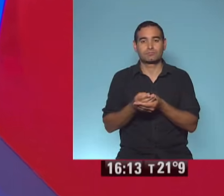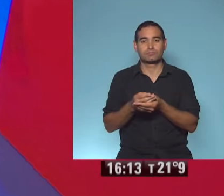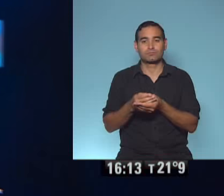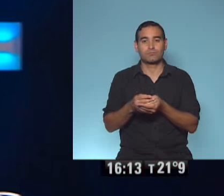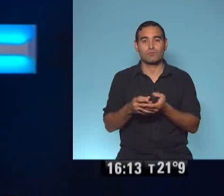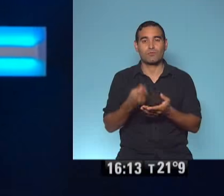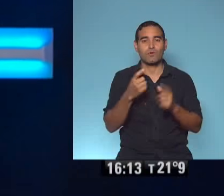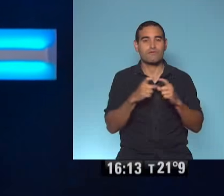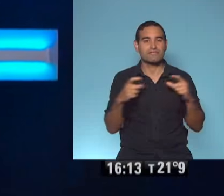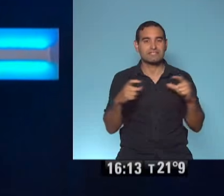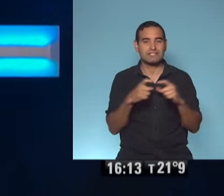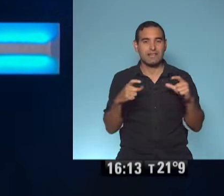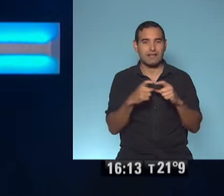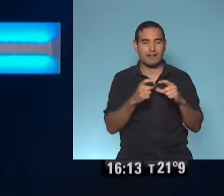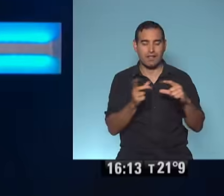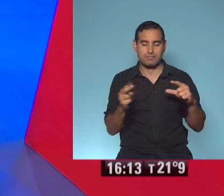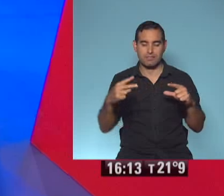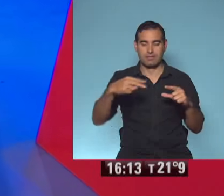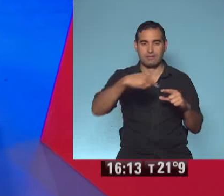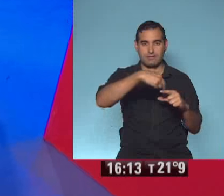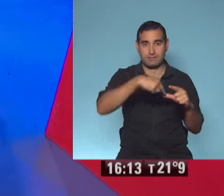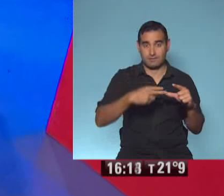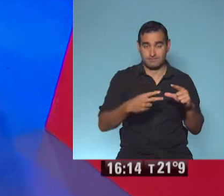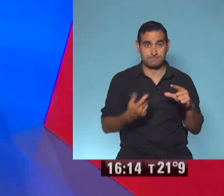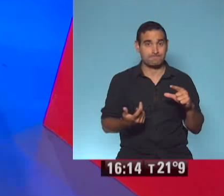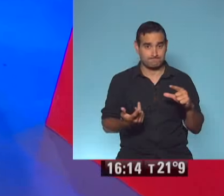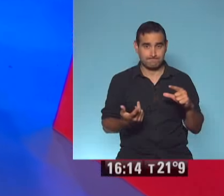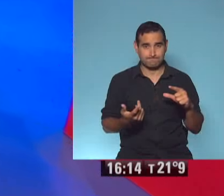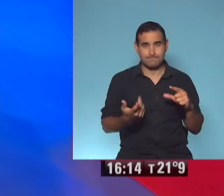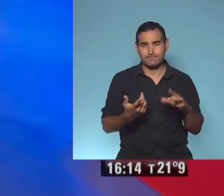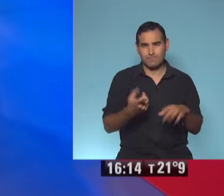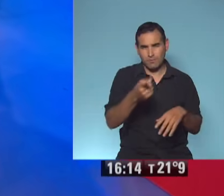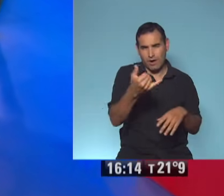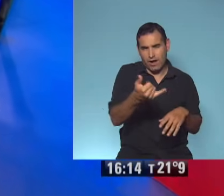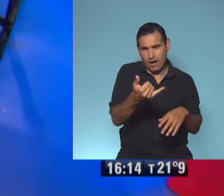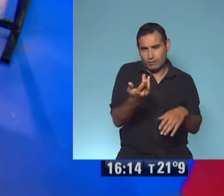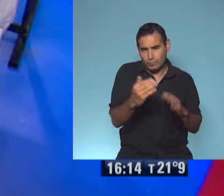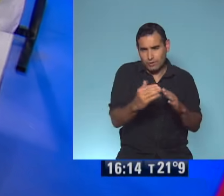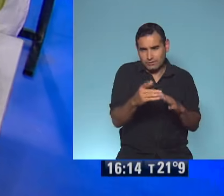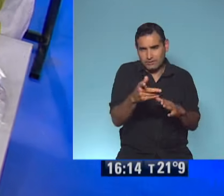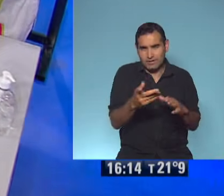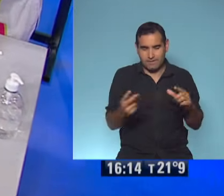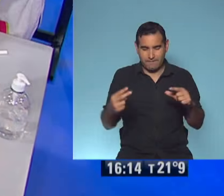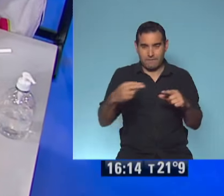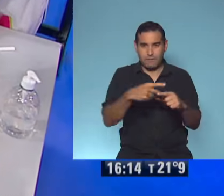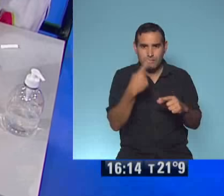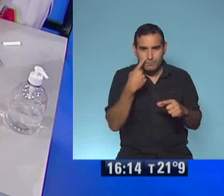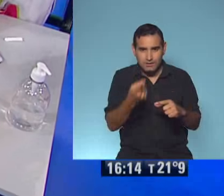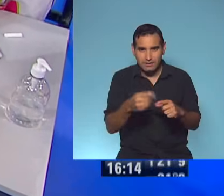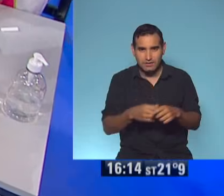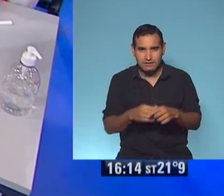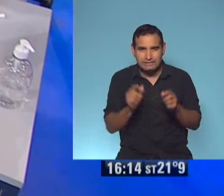unos billetitos recortados. Seguramente ustedes también tienen. Miren, son